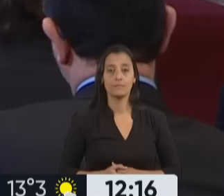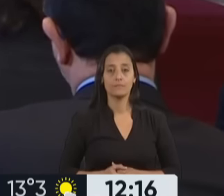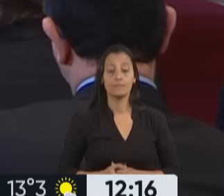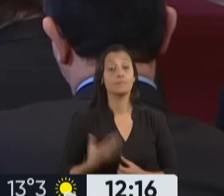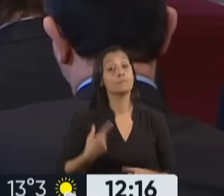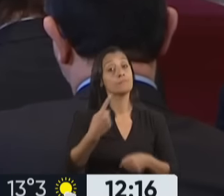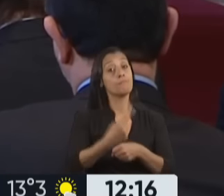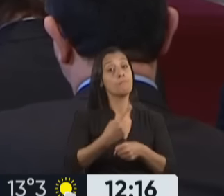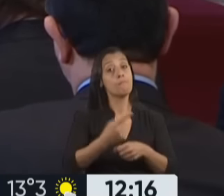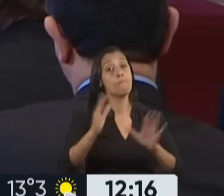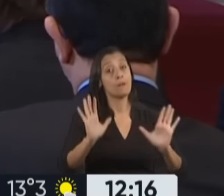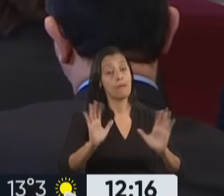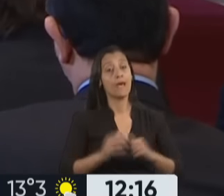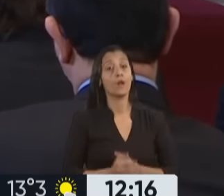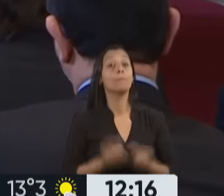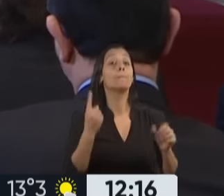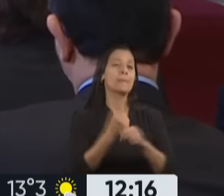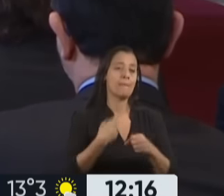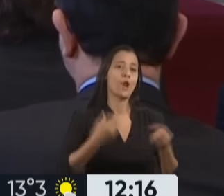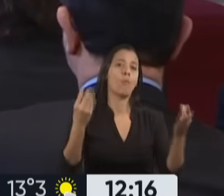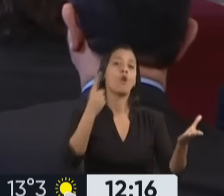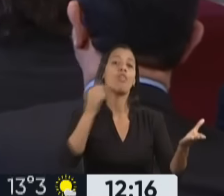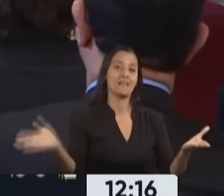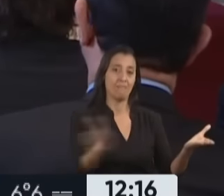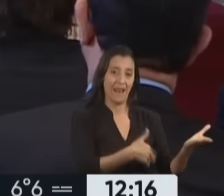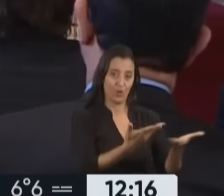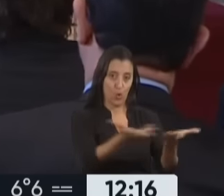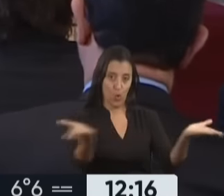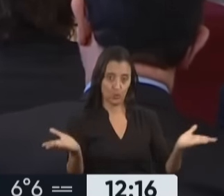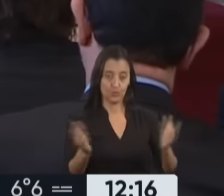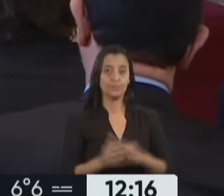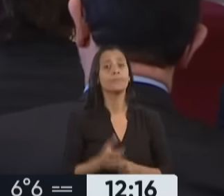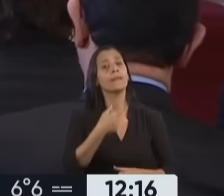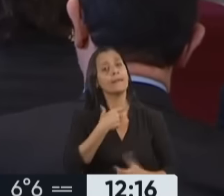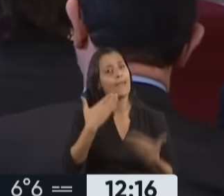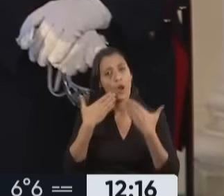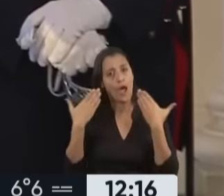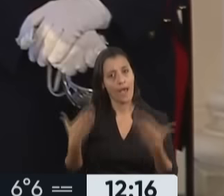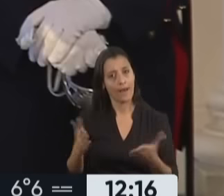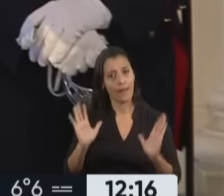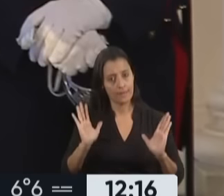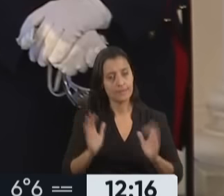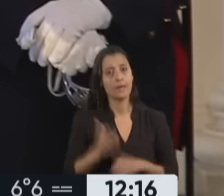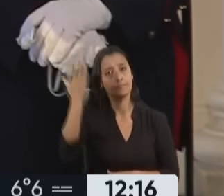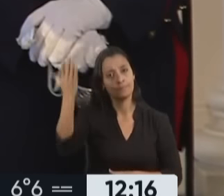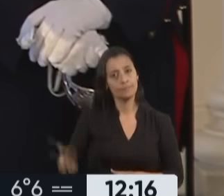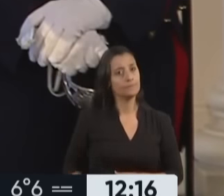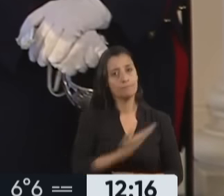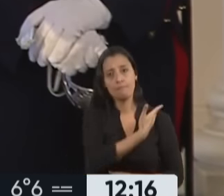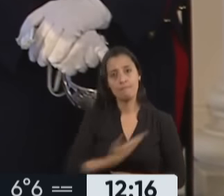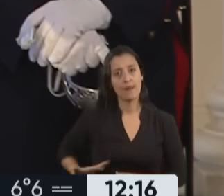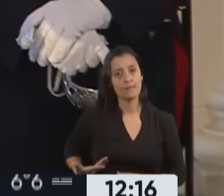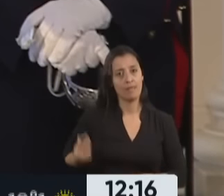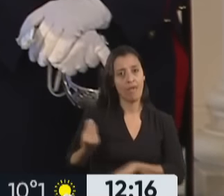En primer término, buenos días a todos. Quiero agradecer al señor presidente